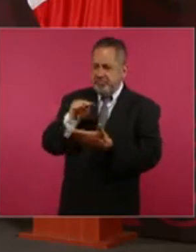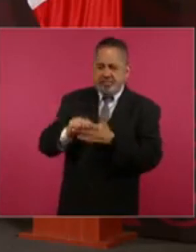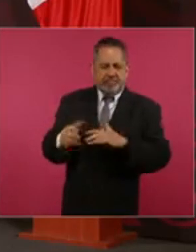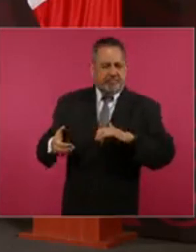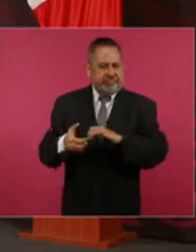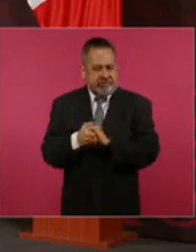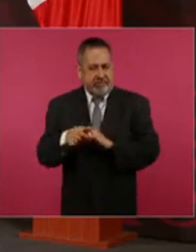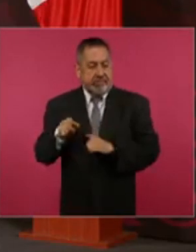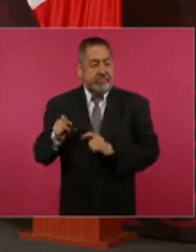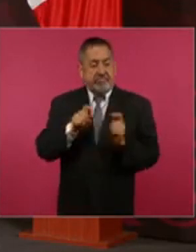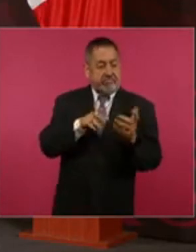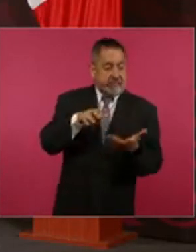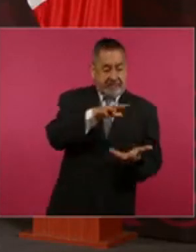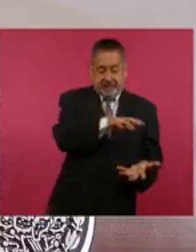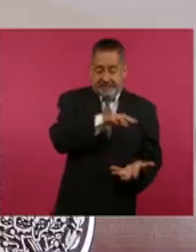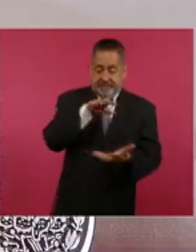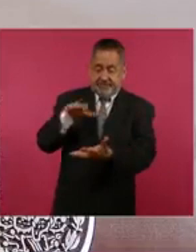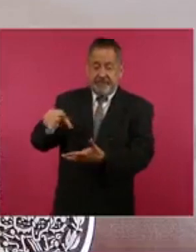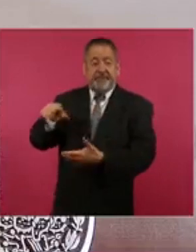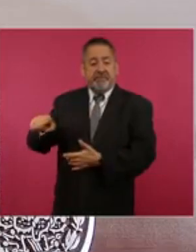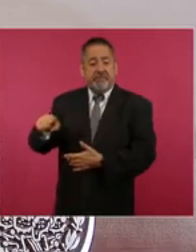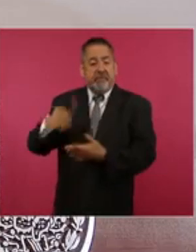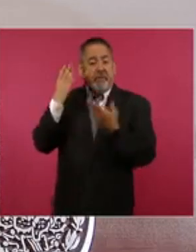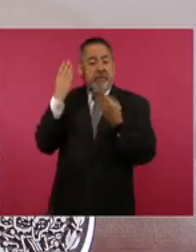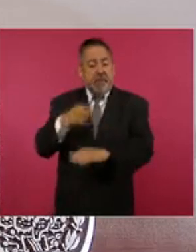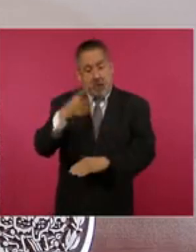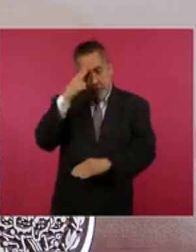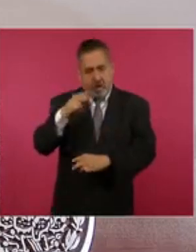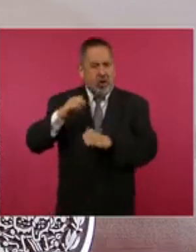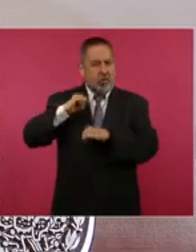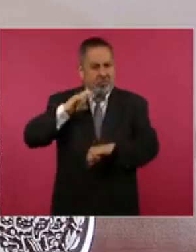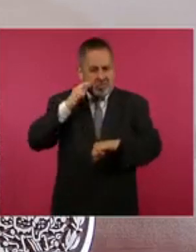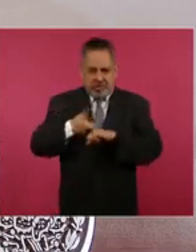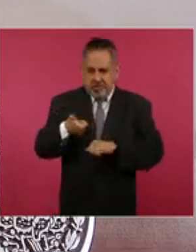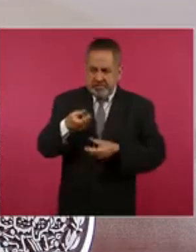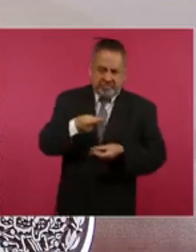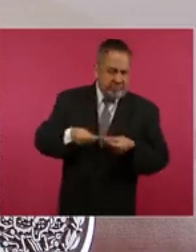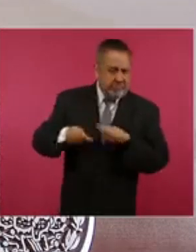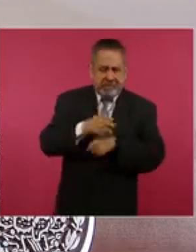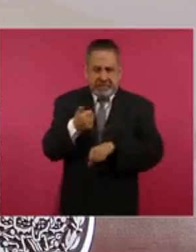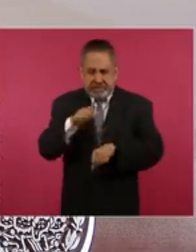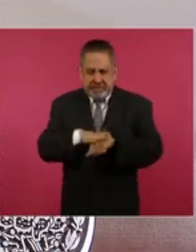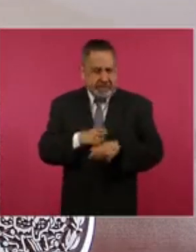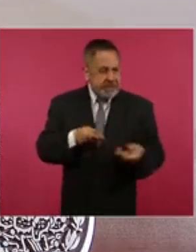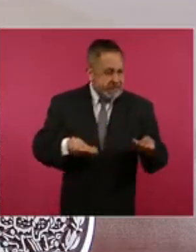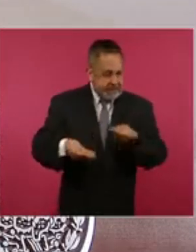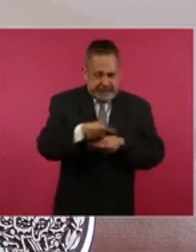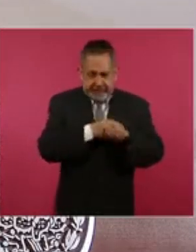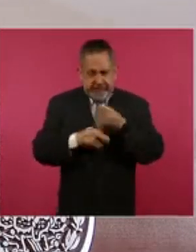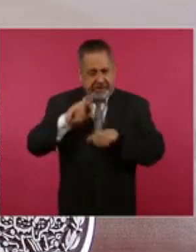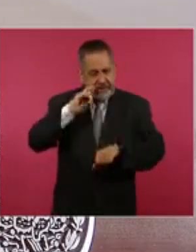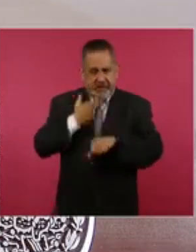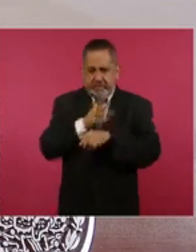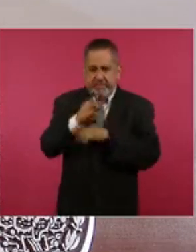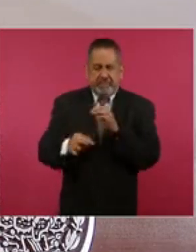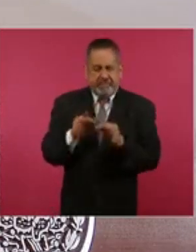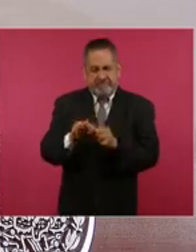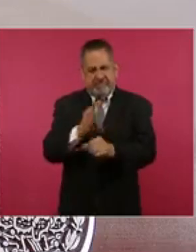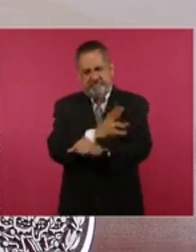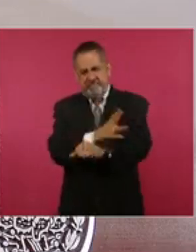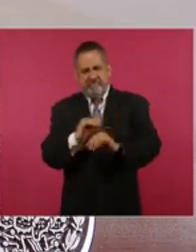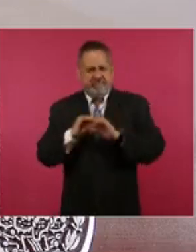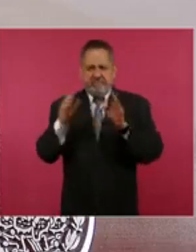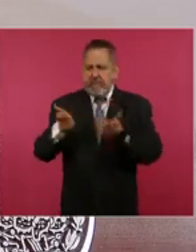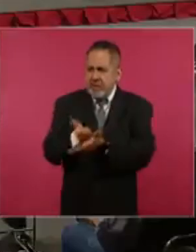la reforma entra en vigor con trabajos de reglas operativas del fondo y será el Banco de México el encargado de administrar los